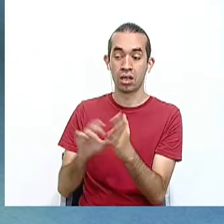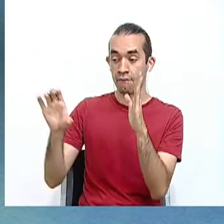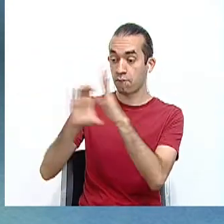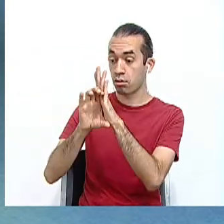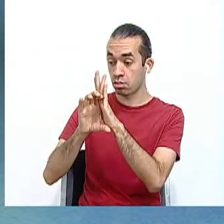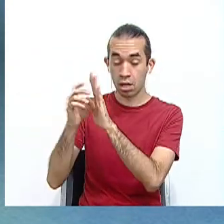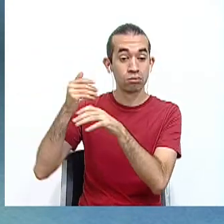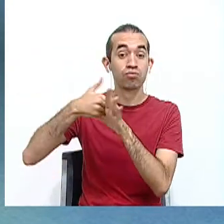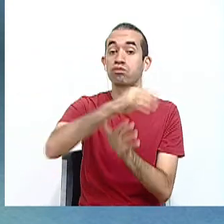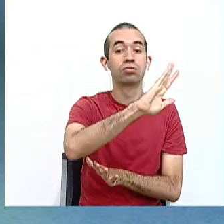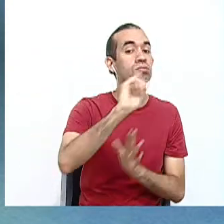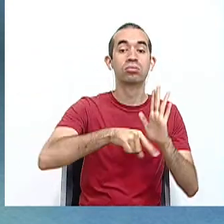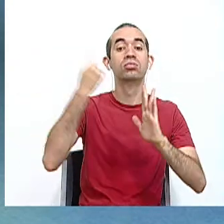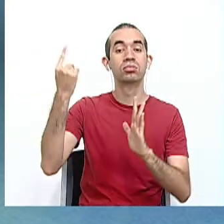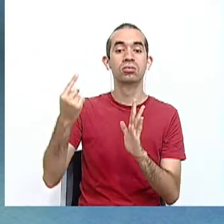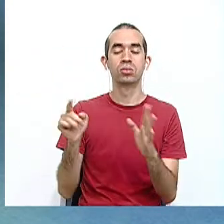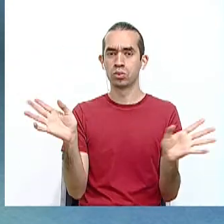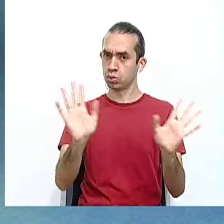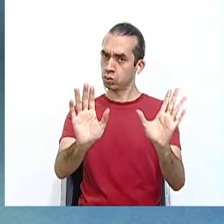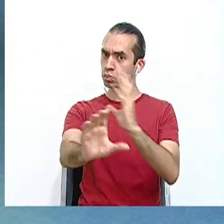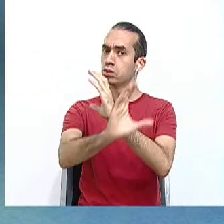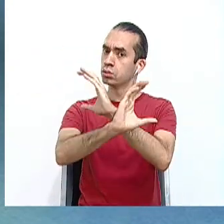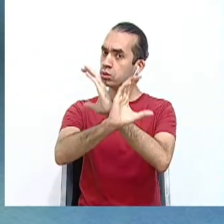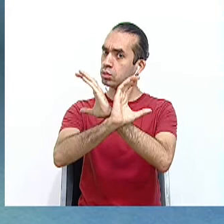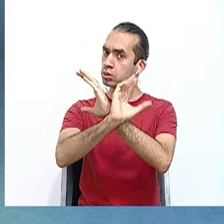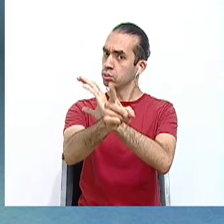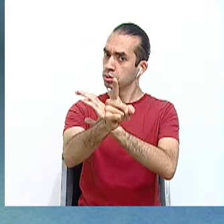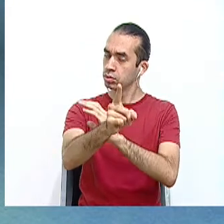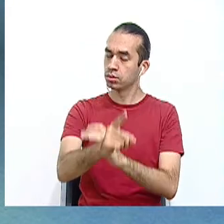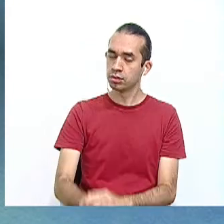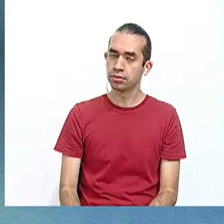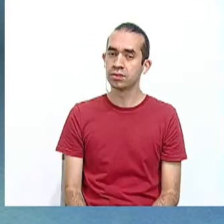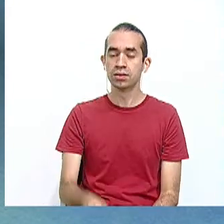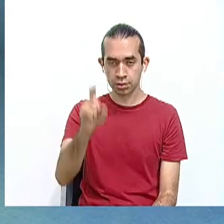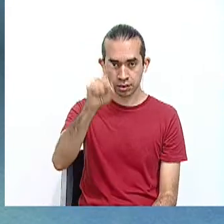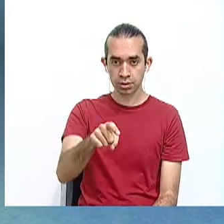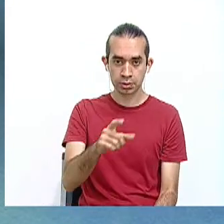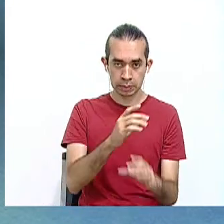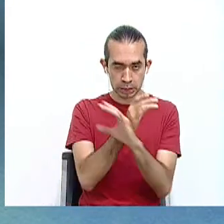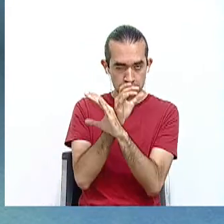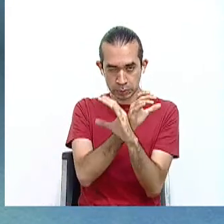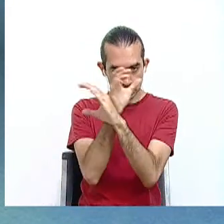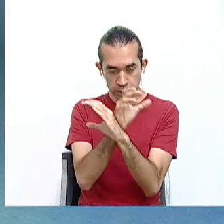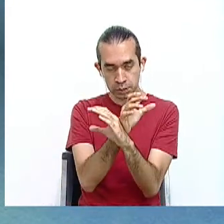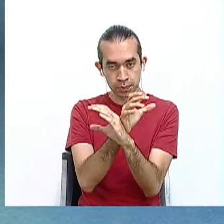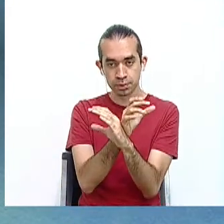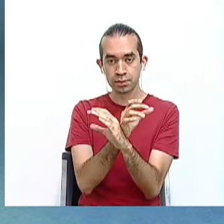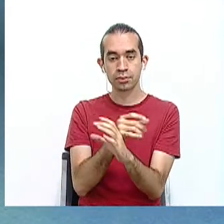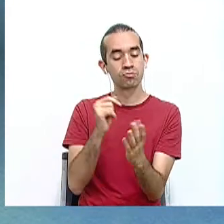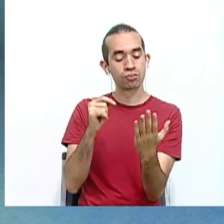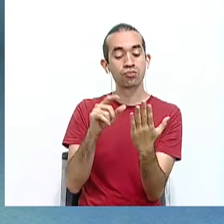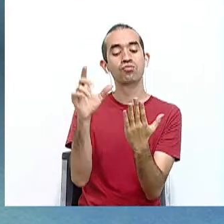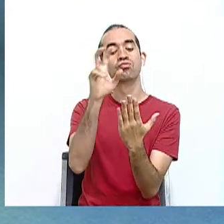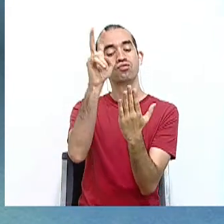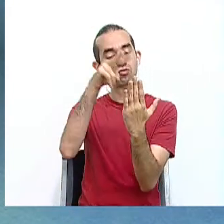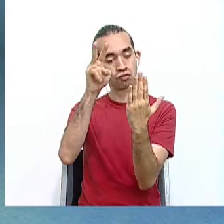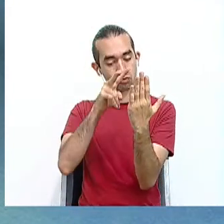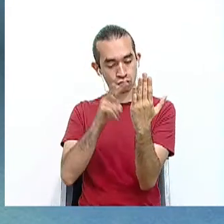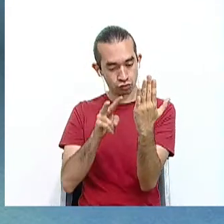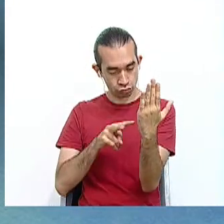y la compartimos de manera inmediata. Cuidado, muchachos, debemos ser cautelosos. Leamos toda la